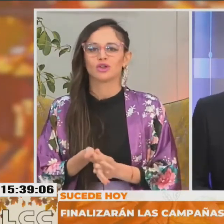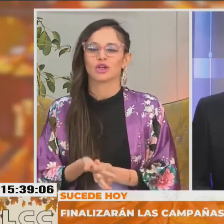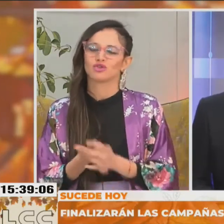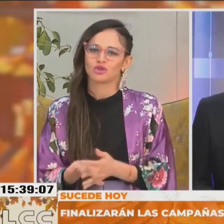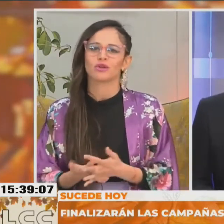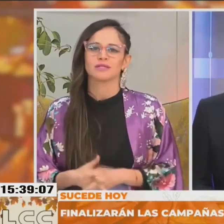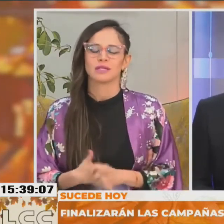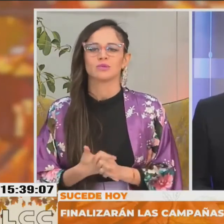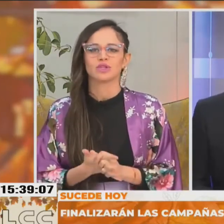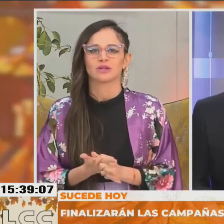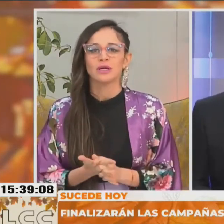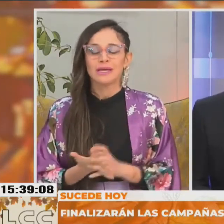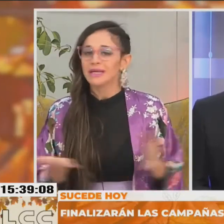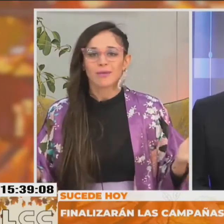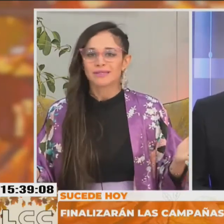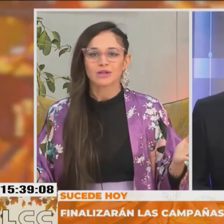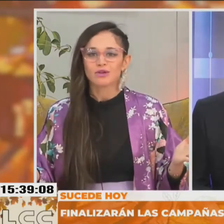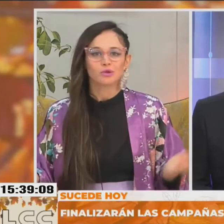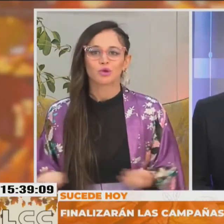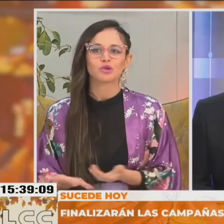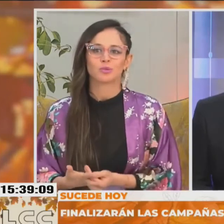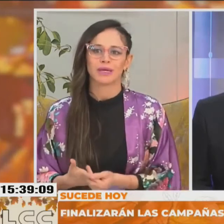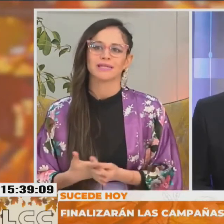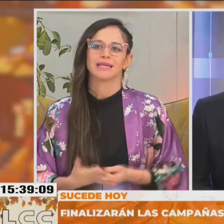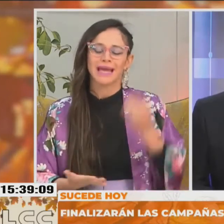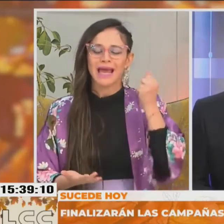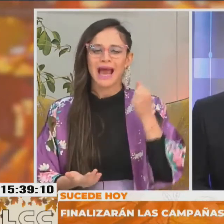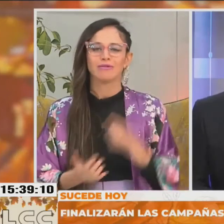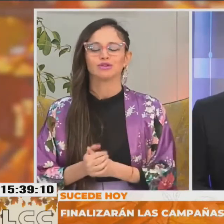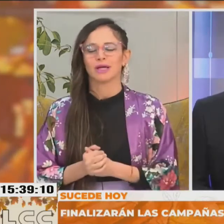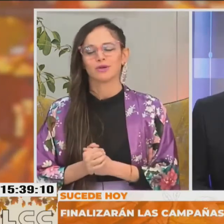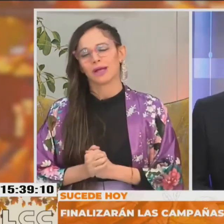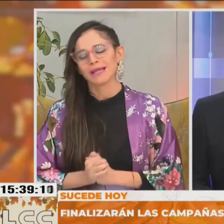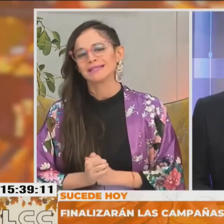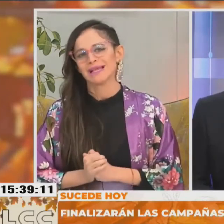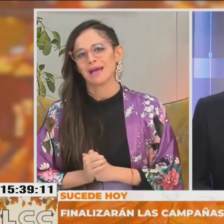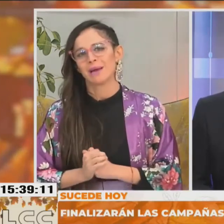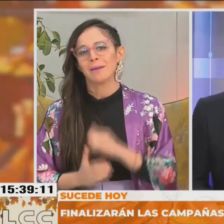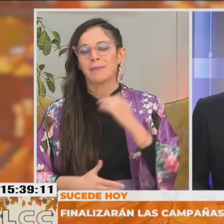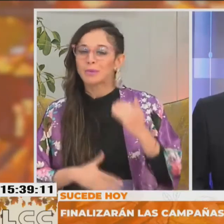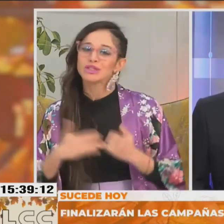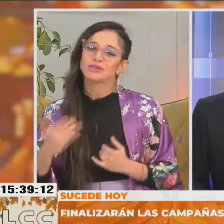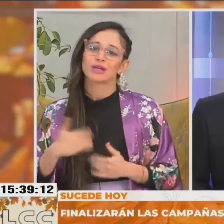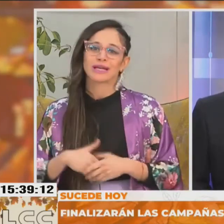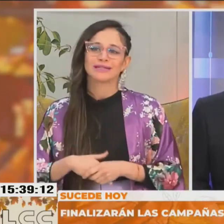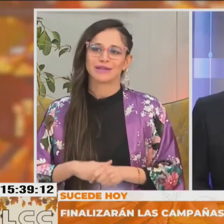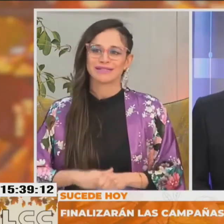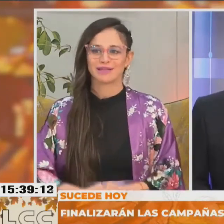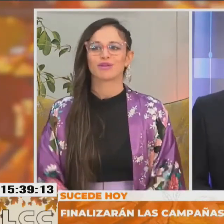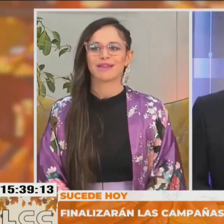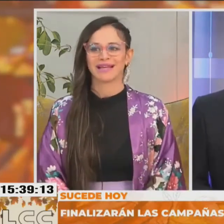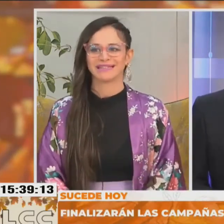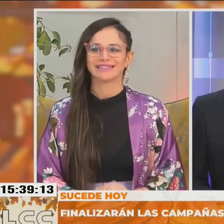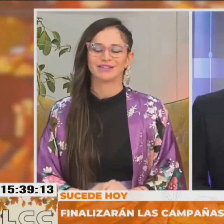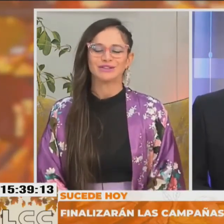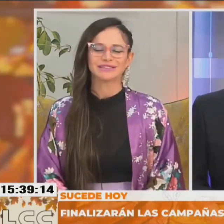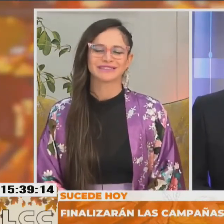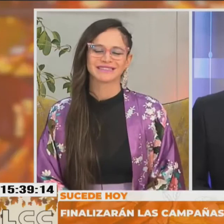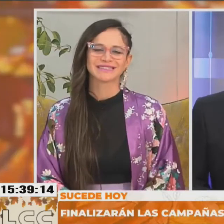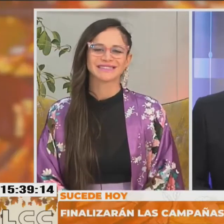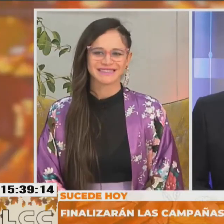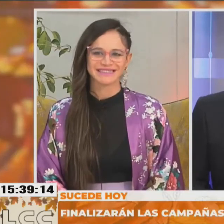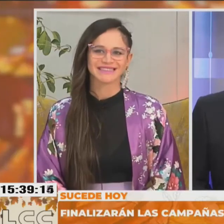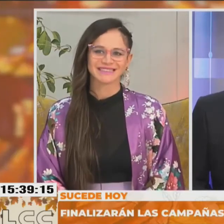histórico donde nosotros decidimos, sí, ¿cierto?, qué va a pasar con el futuro de nuestro país. Así que a votar. Ojalá que sea más positivo que negativo las cifras de la gente, ¿no?